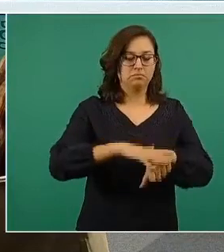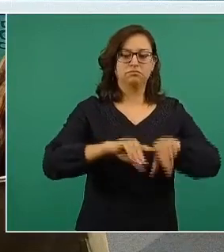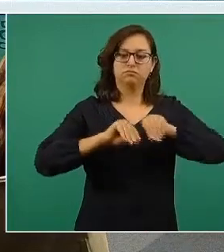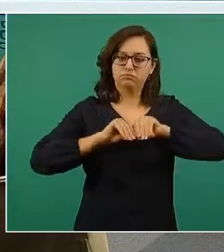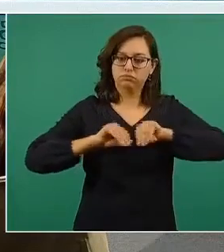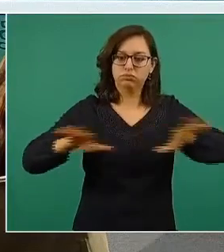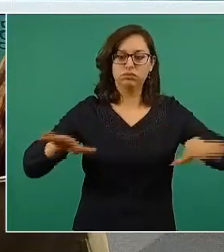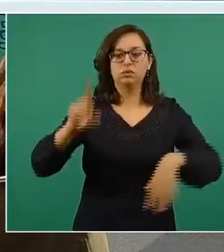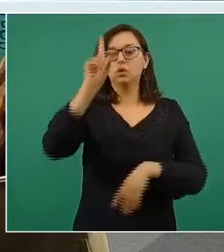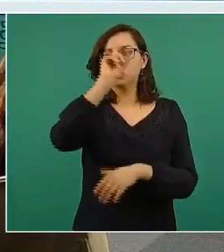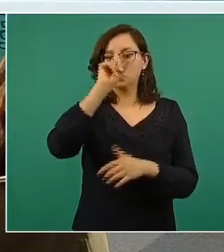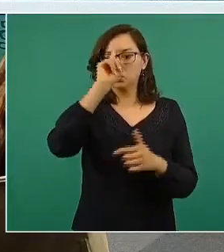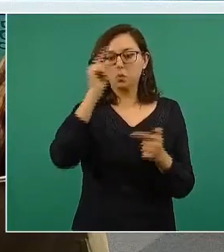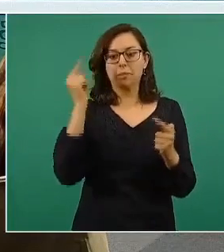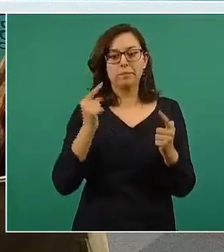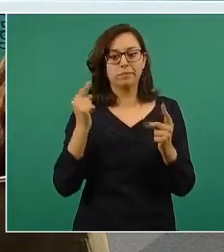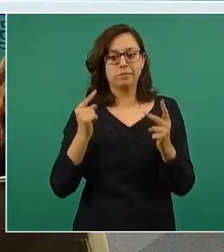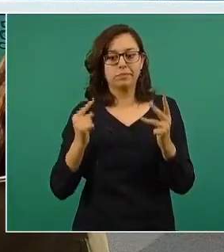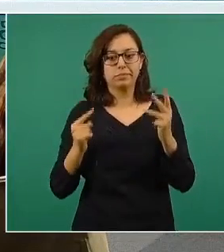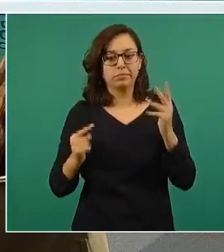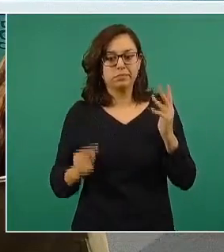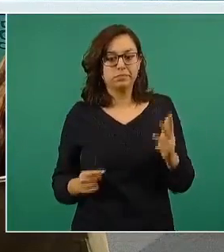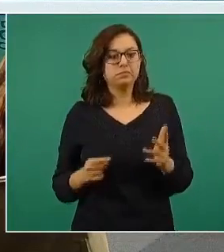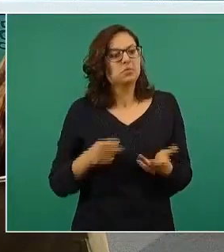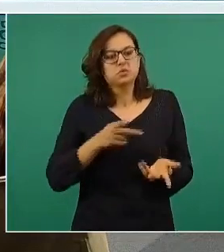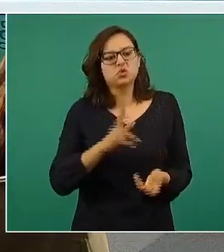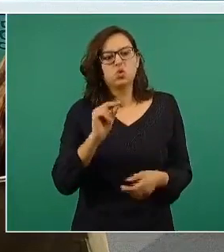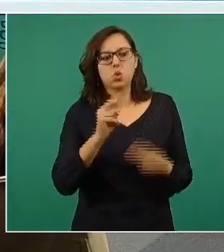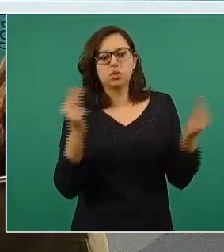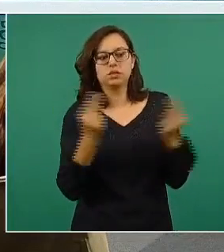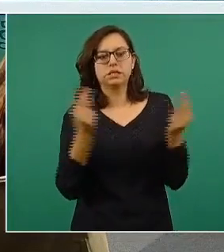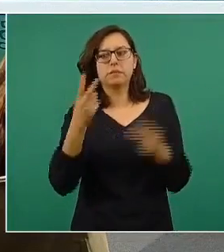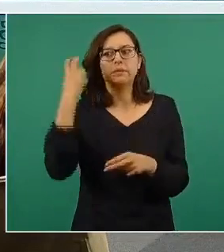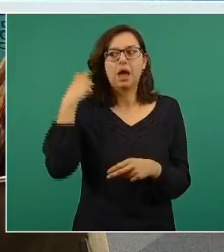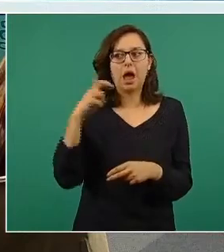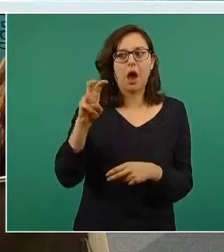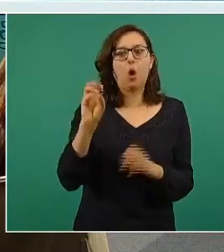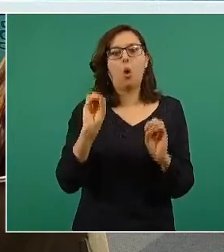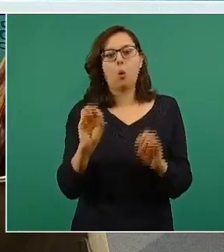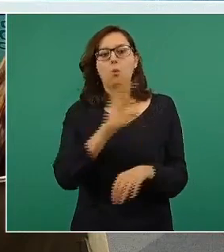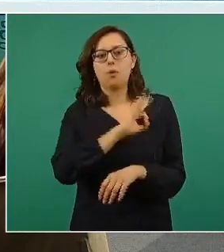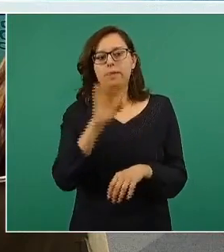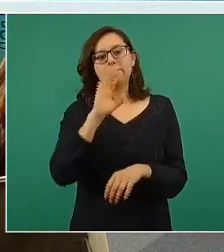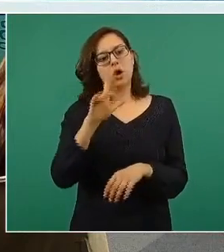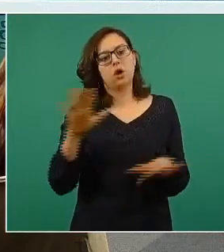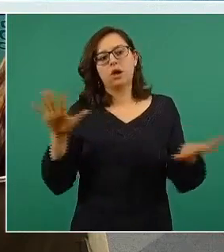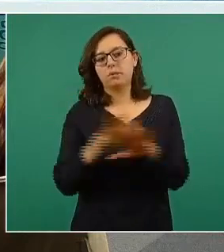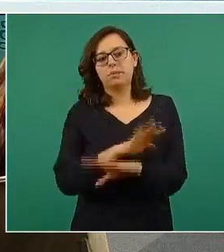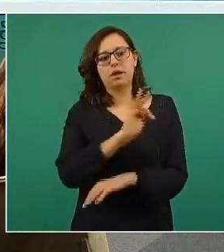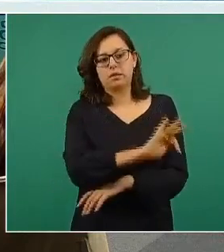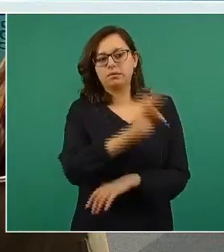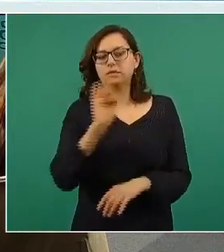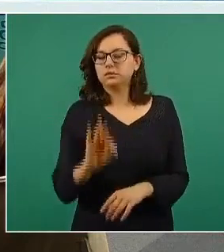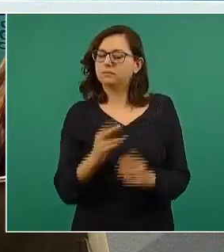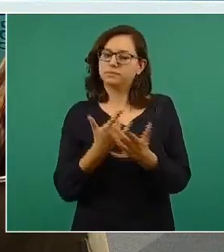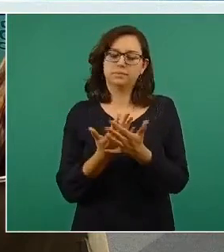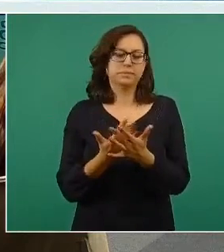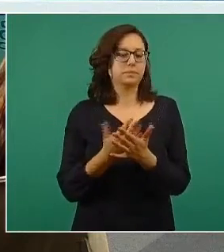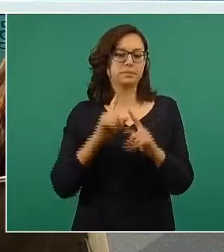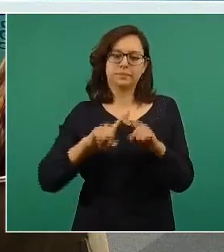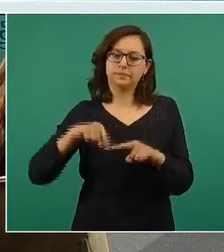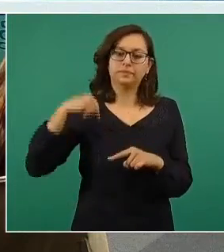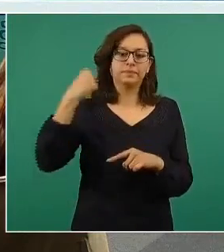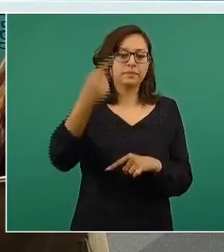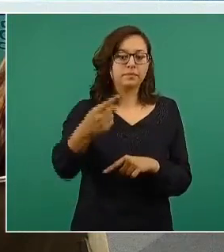de recomendaciones de si no eran viajes esenciales o estos podían aplazarse, que se hiciera esta actividad,